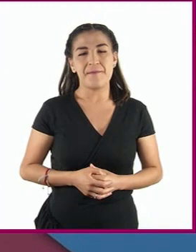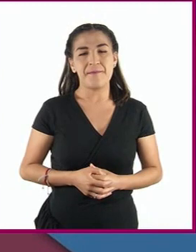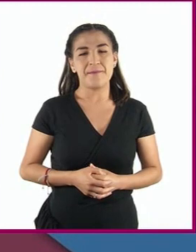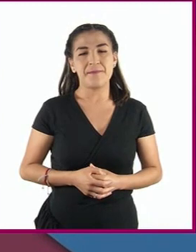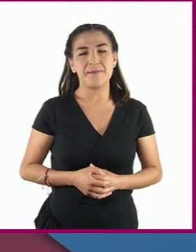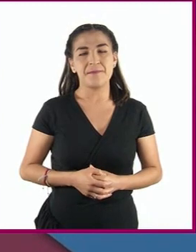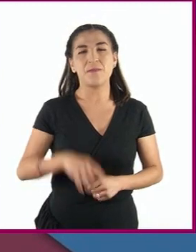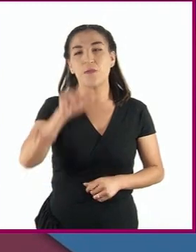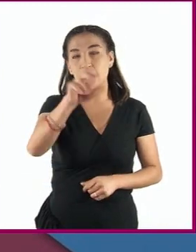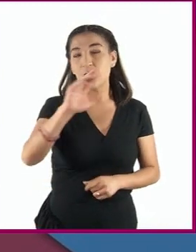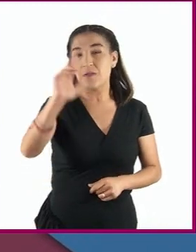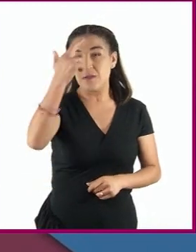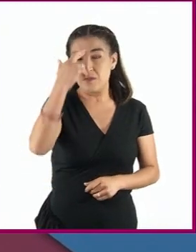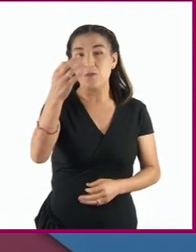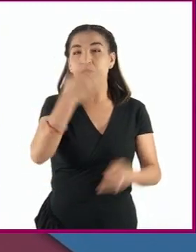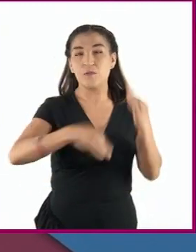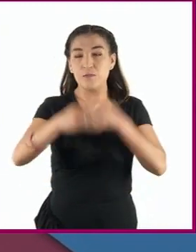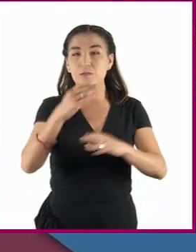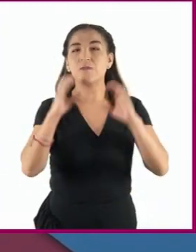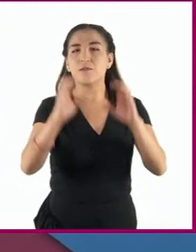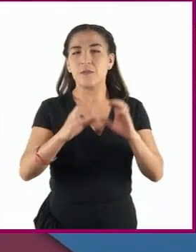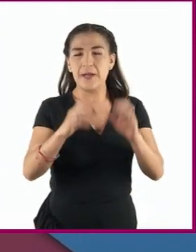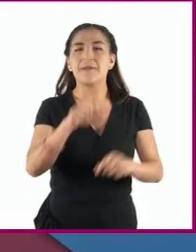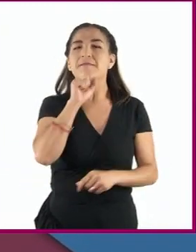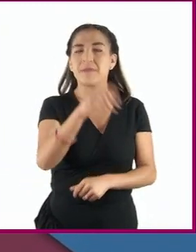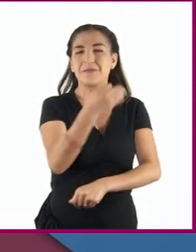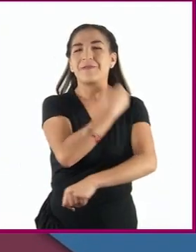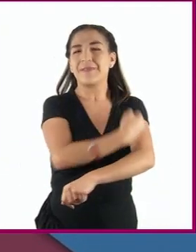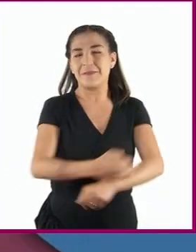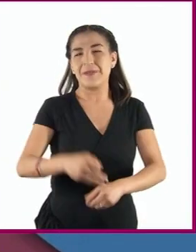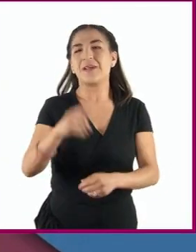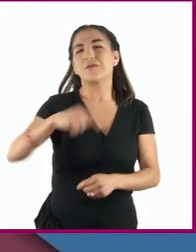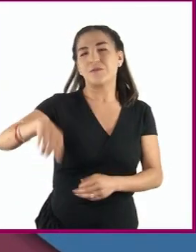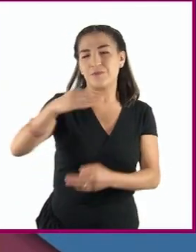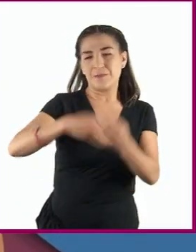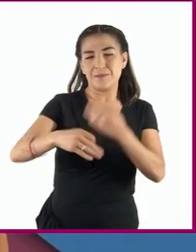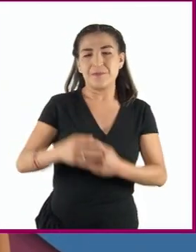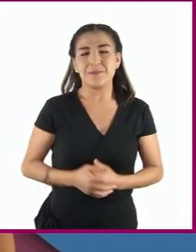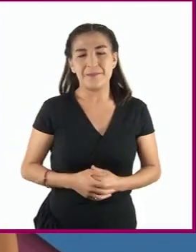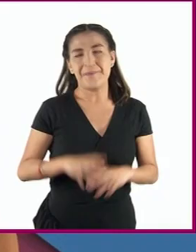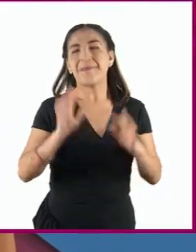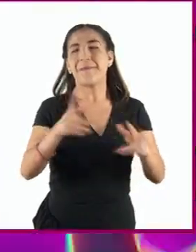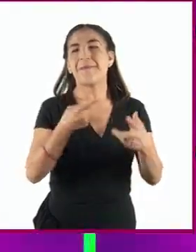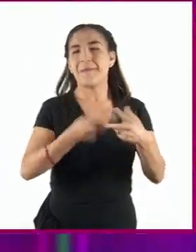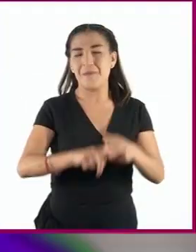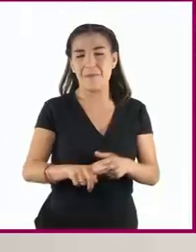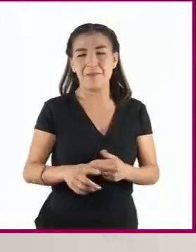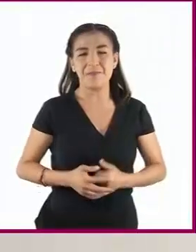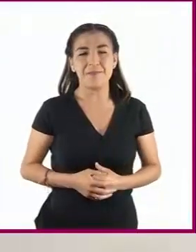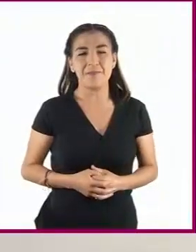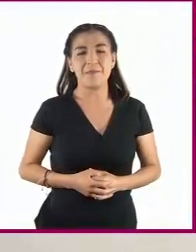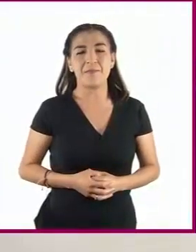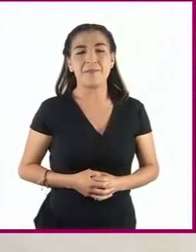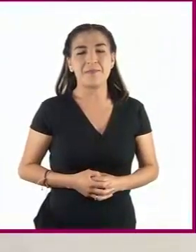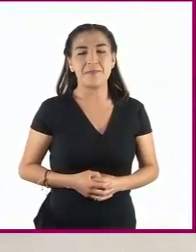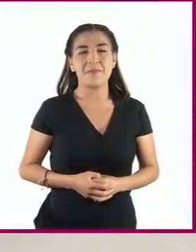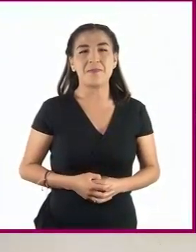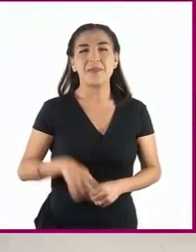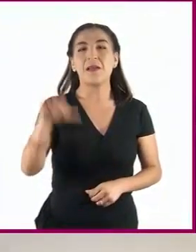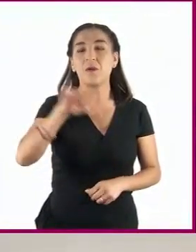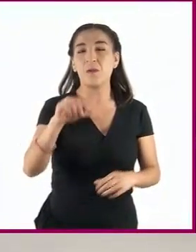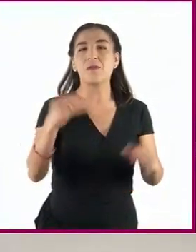Recuerden que al protegerse ustedes protegen a su familia y a las demás. Vamos a comenzar. En esta